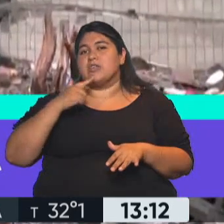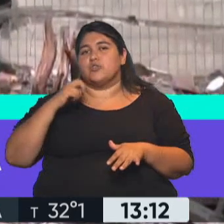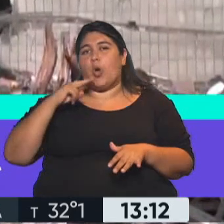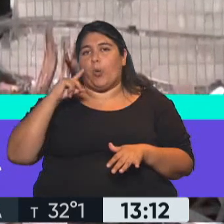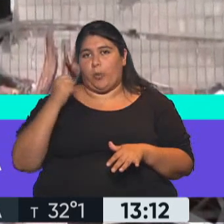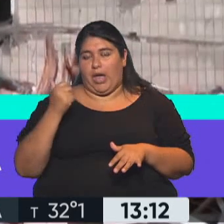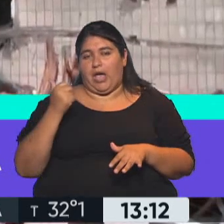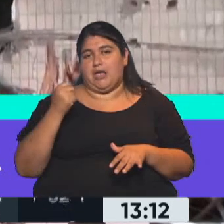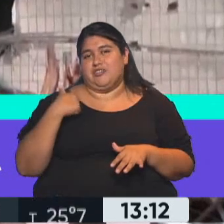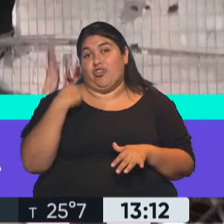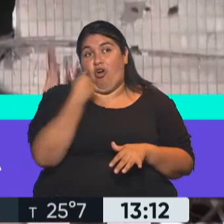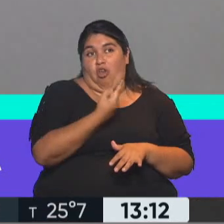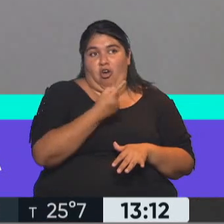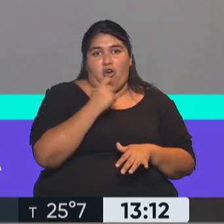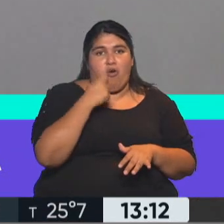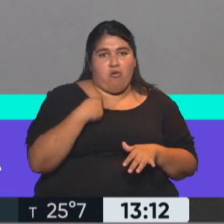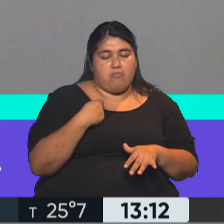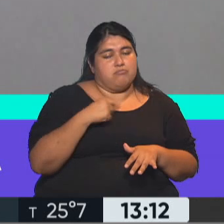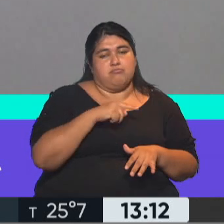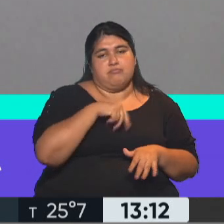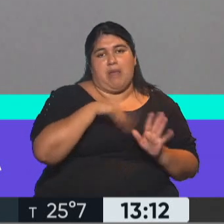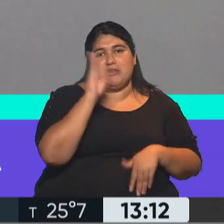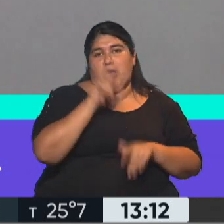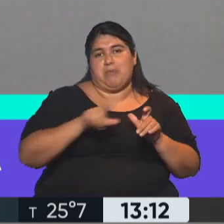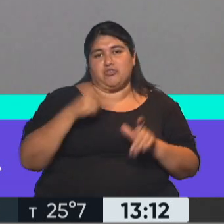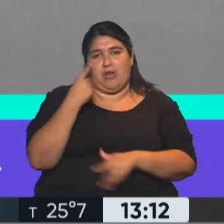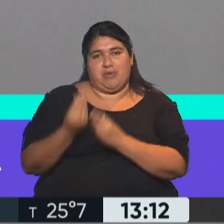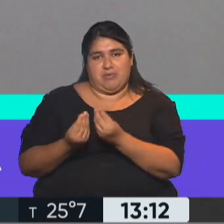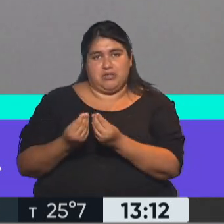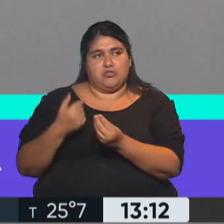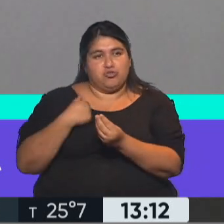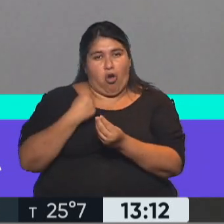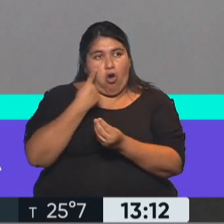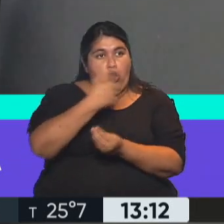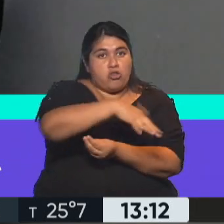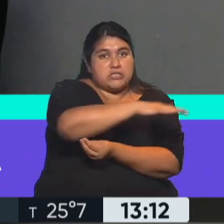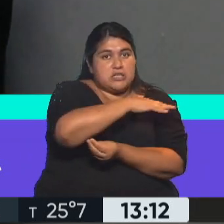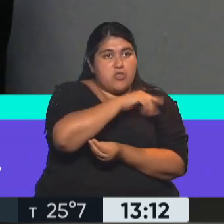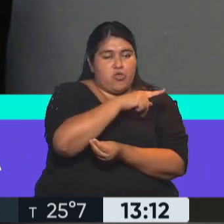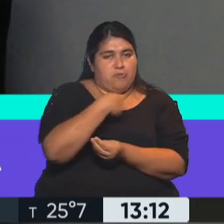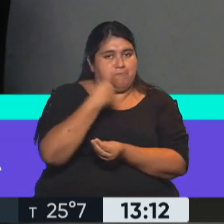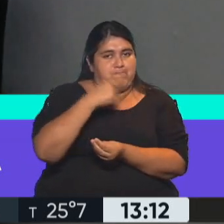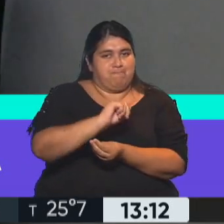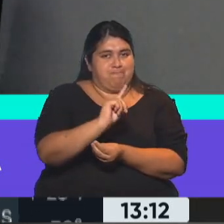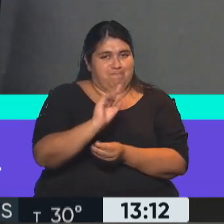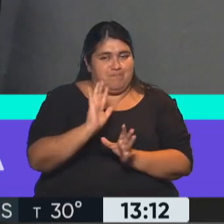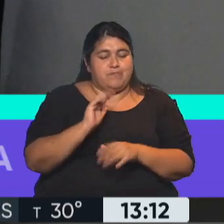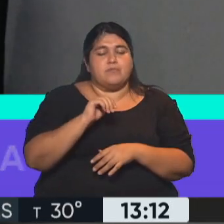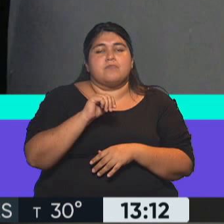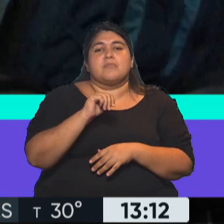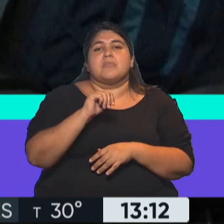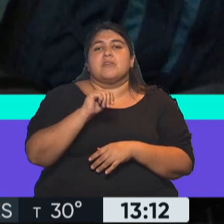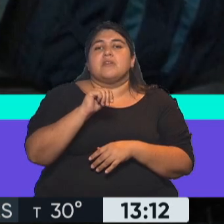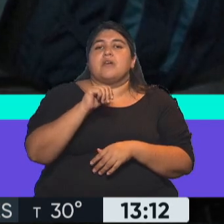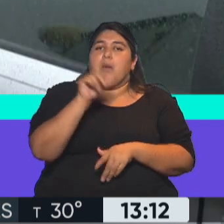conozco están aquí en Varsovia, todos en Polonia. No tengo conocidos en Ucrania, por suerte. No obstante, tengo muchos